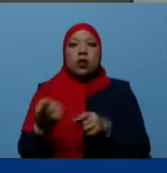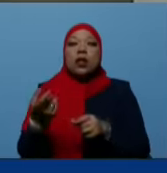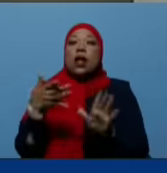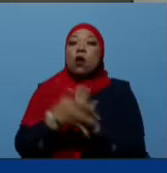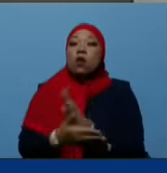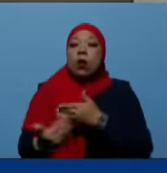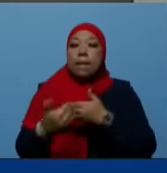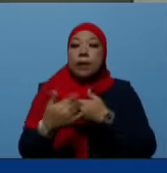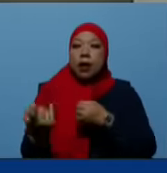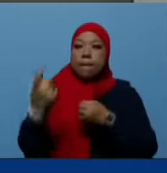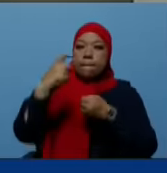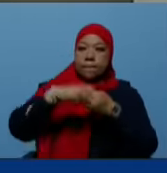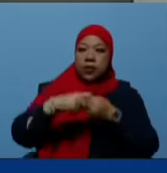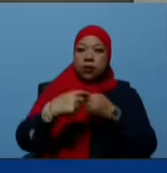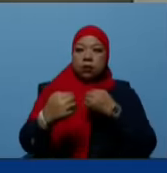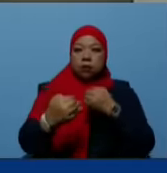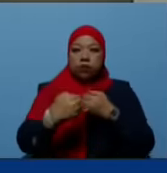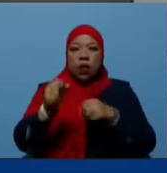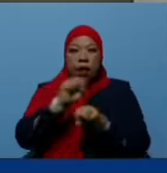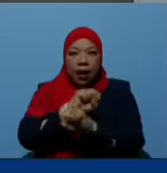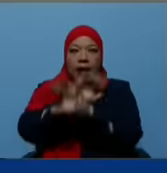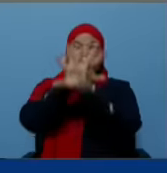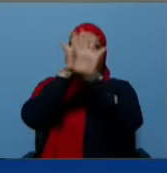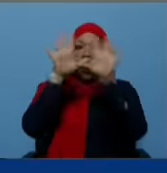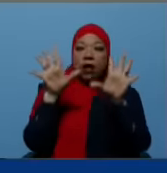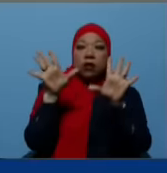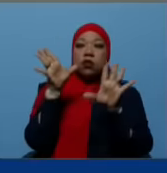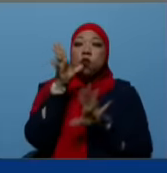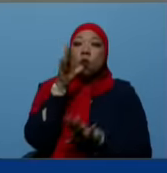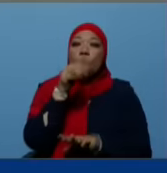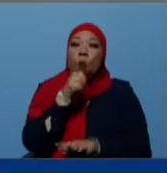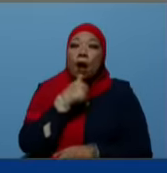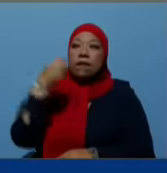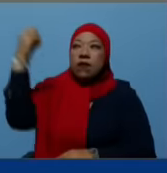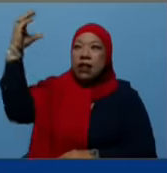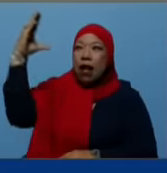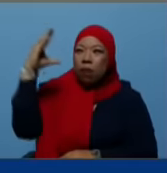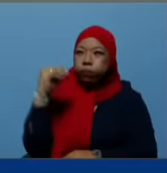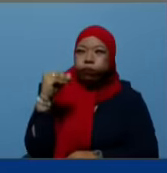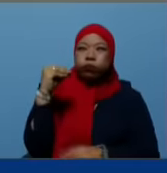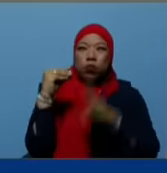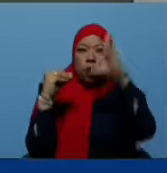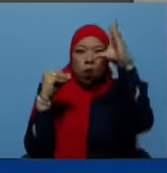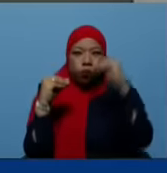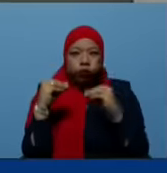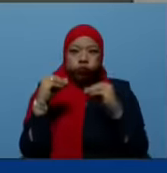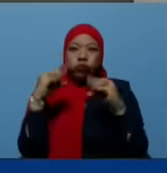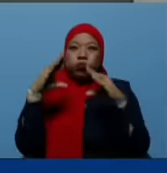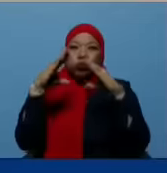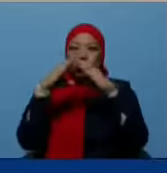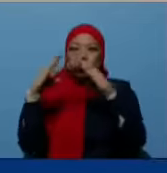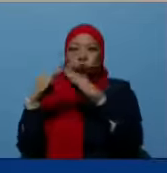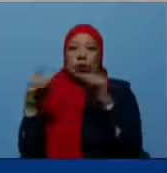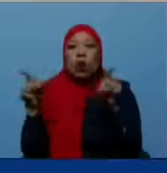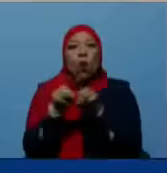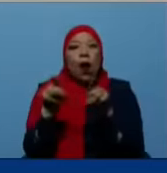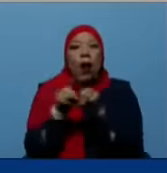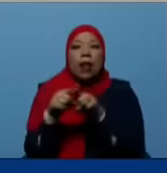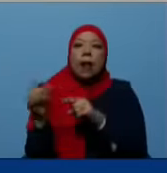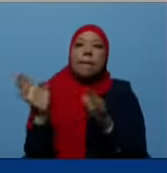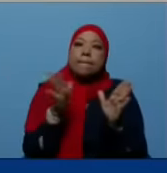sistema eléctrico que dejó sin servicio de electricidad como en marzo